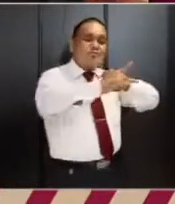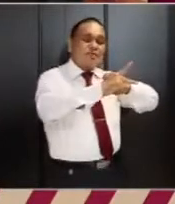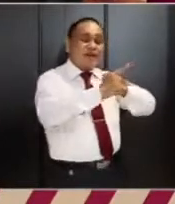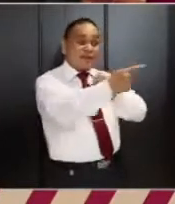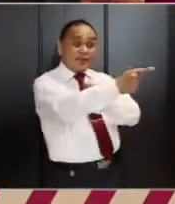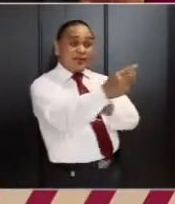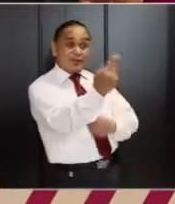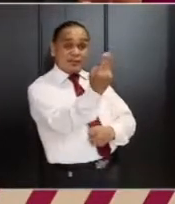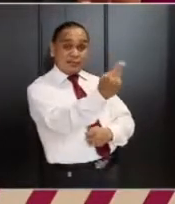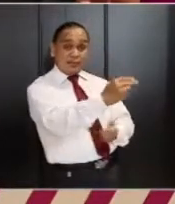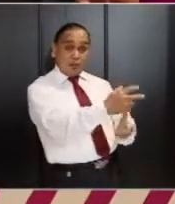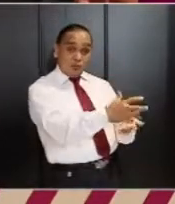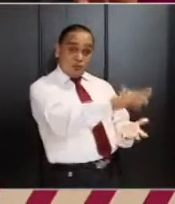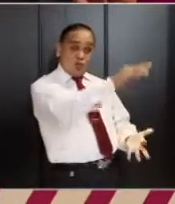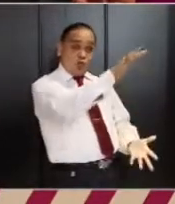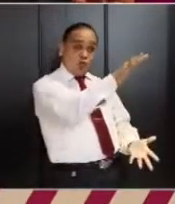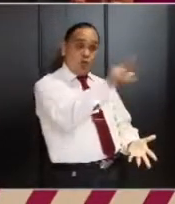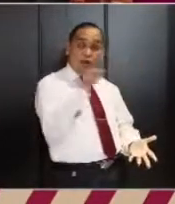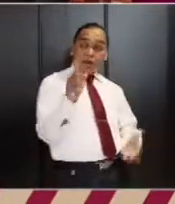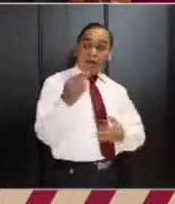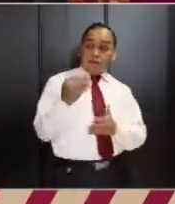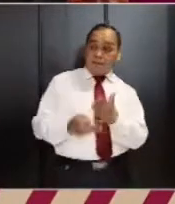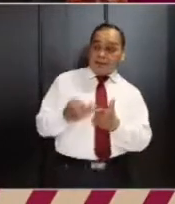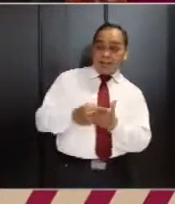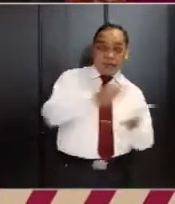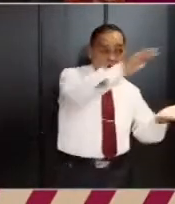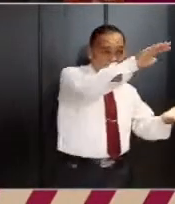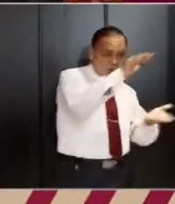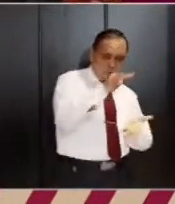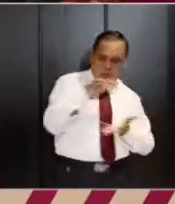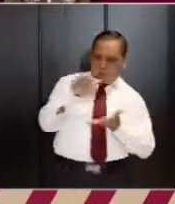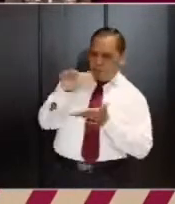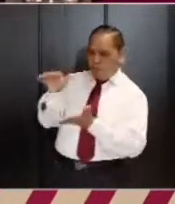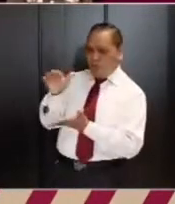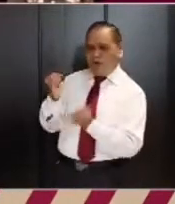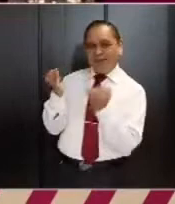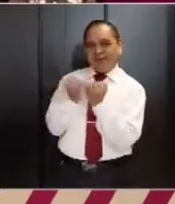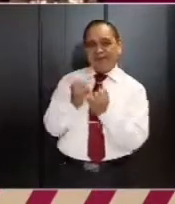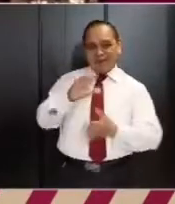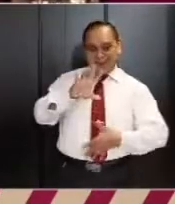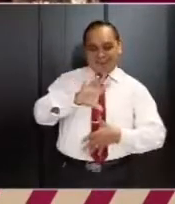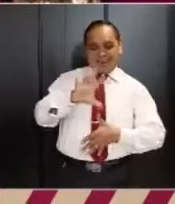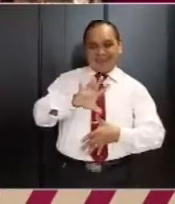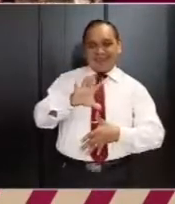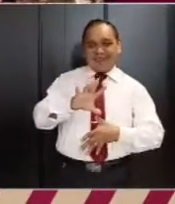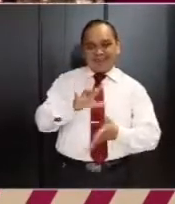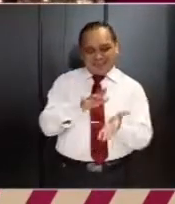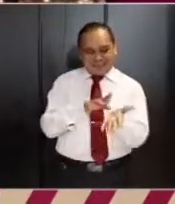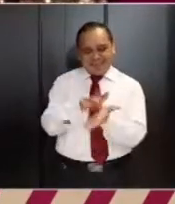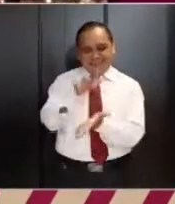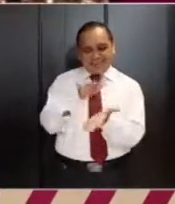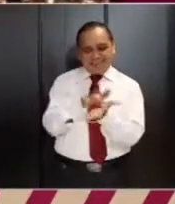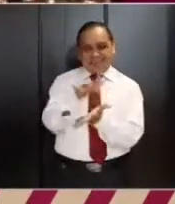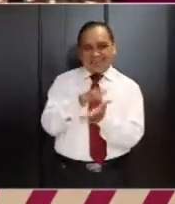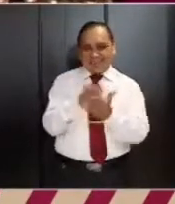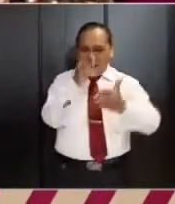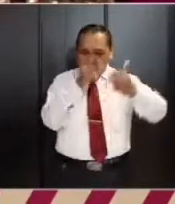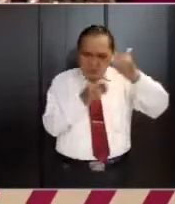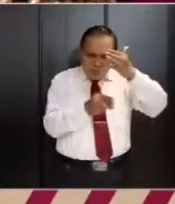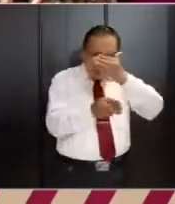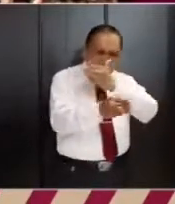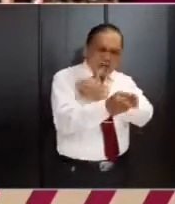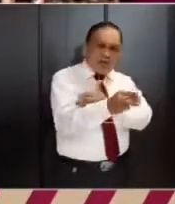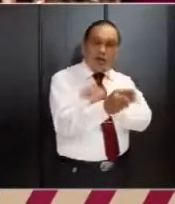la mano a los que menos tienen. Y sabemos que si no apoyamos a los hermanos centroamericanos, pues ¿qué va a pasar? La migración,